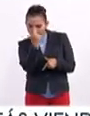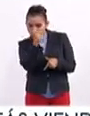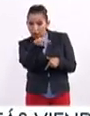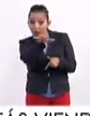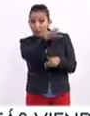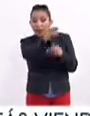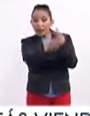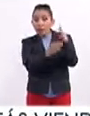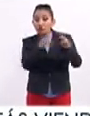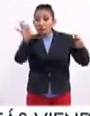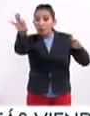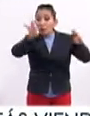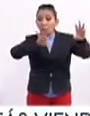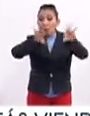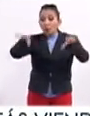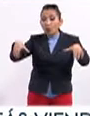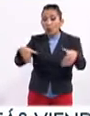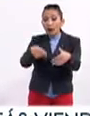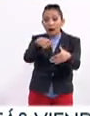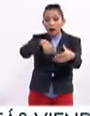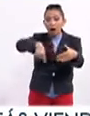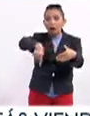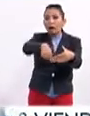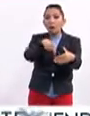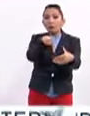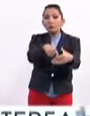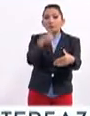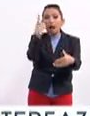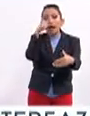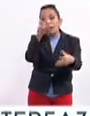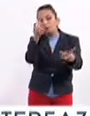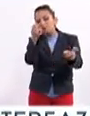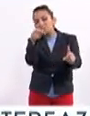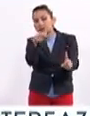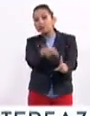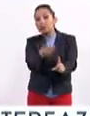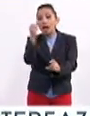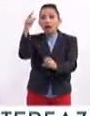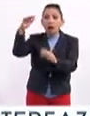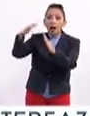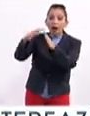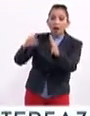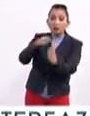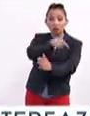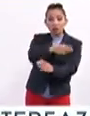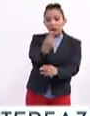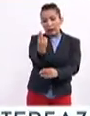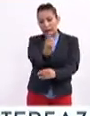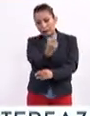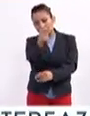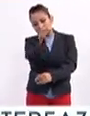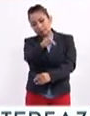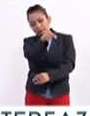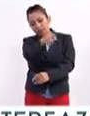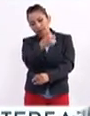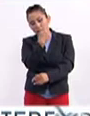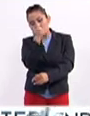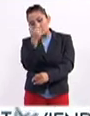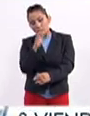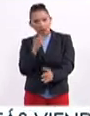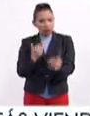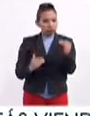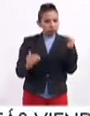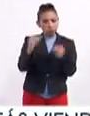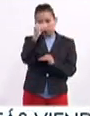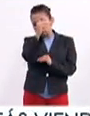mundo, pero pues, van a ser, para ciertos casos, para ciertas casas te van a decir, yo necesito que estos alumnos tengan un